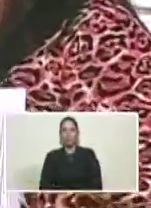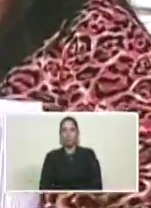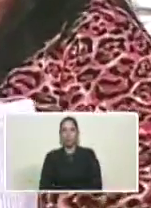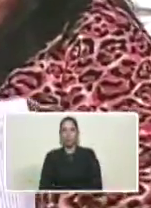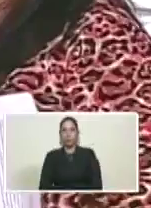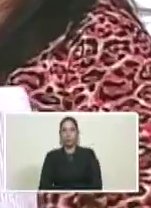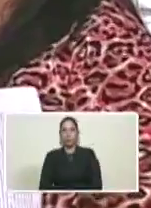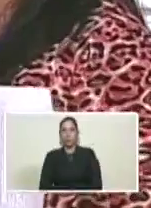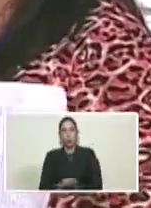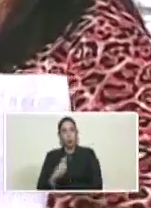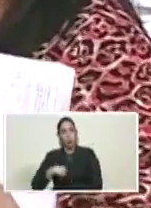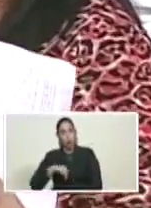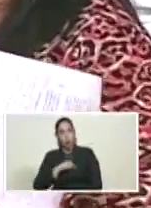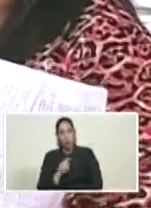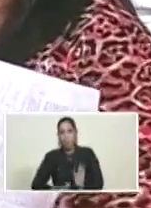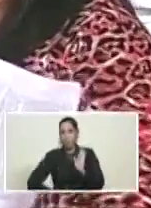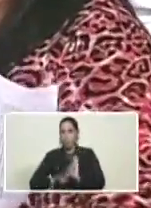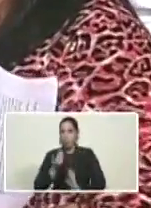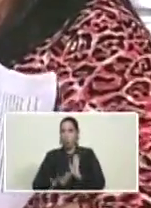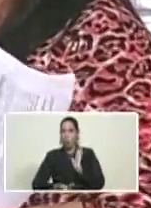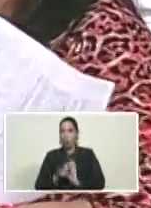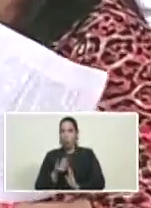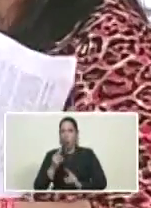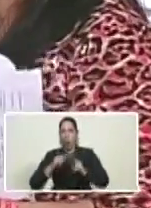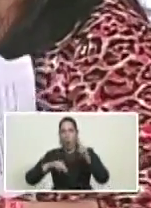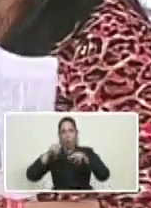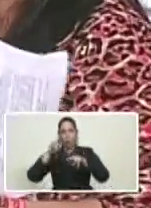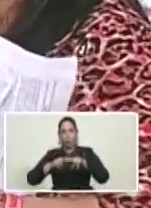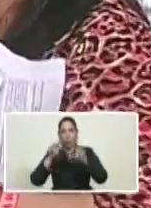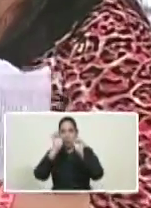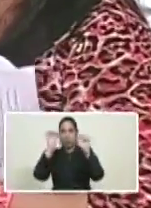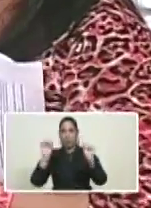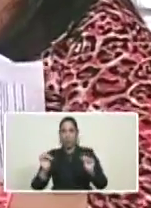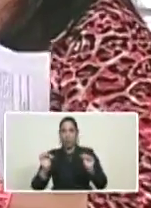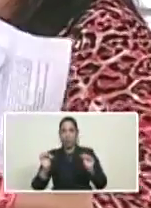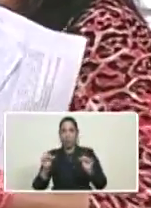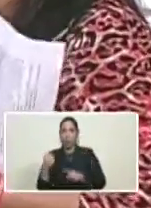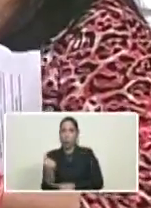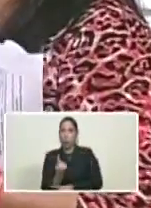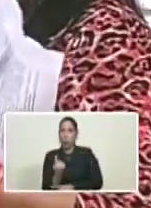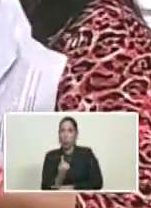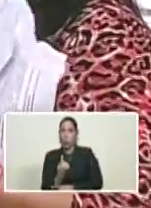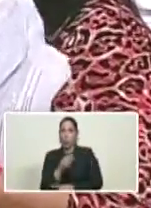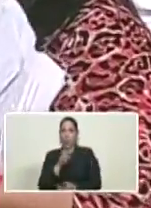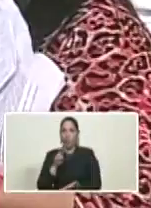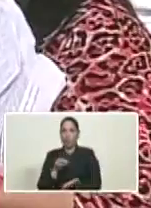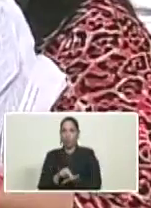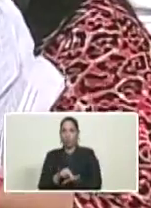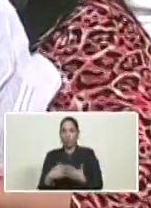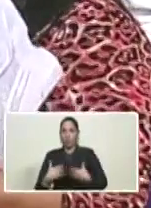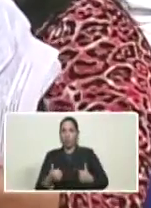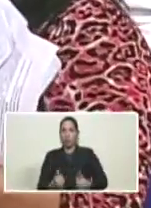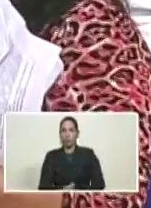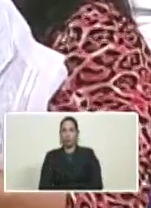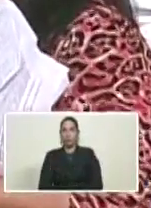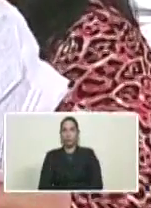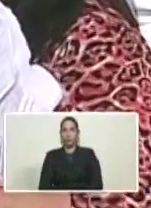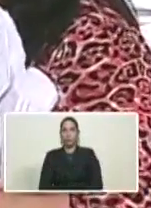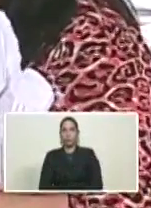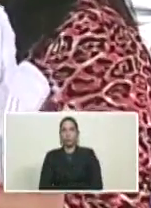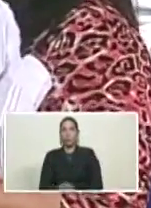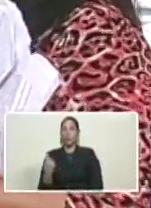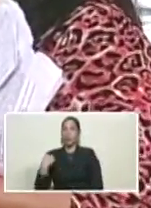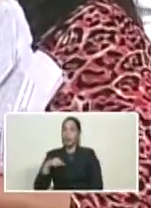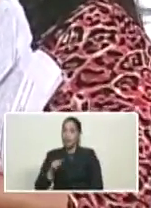hacemos énfasis en que esta construcción del Sistema Único Nacional de Salud, también le tenemos